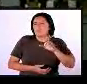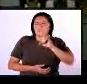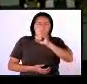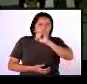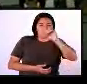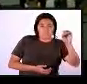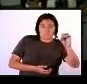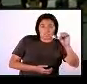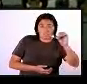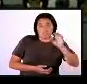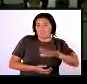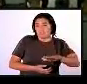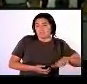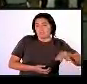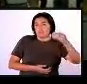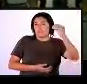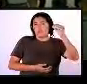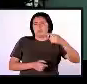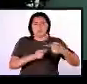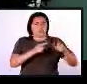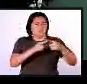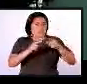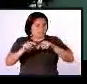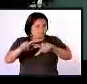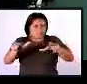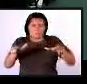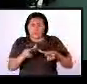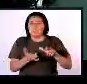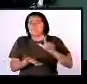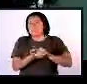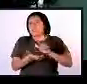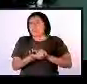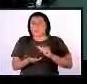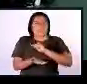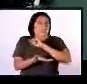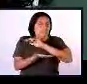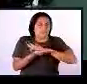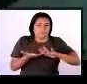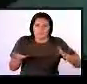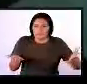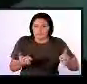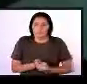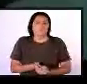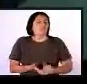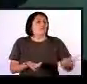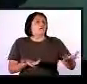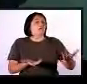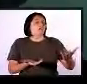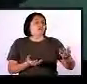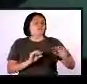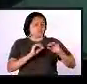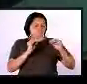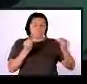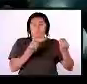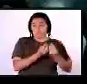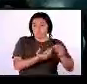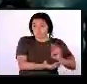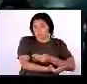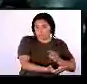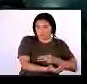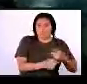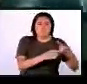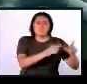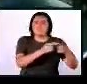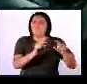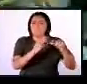100 niños y jóvenes de todas partes de Lima a estos talleres. Son talleres gratuitos. la Red Nacional de Orquestas tiene diferentes elencos. Tiene un programa